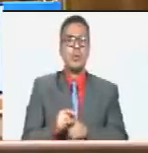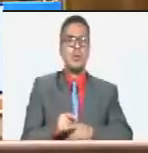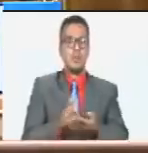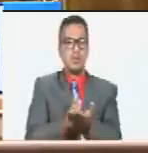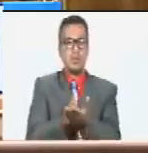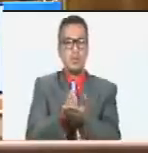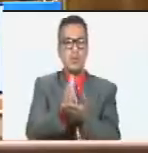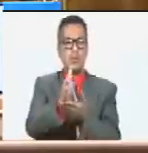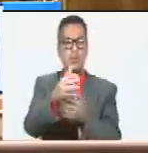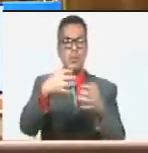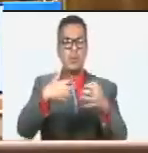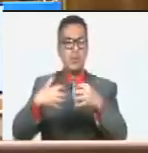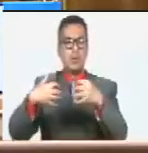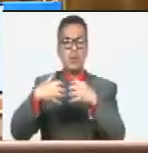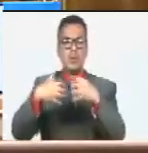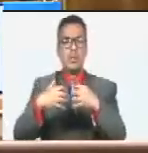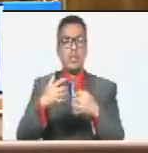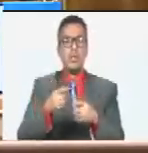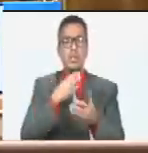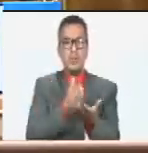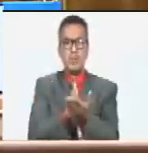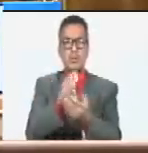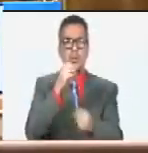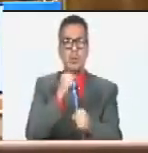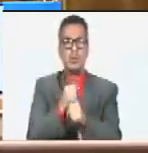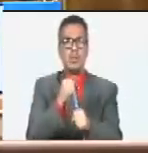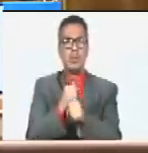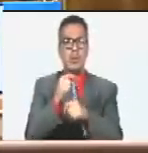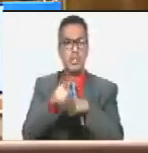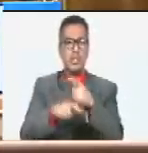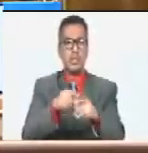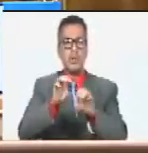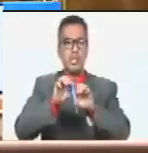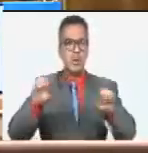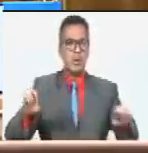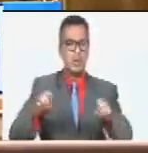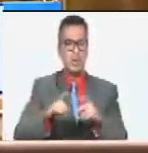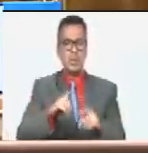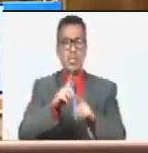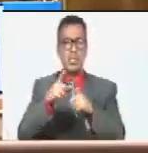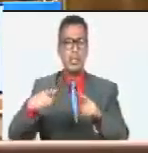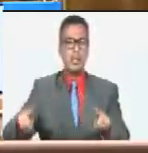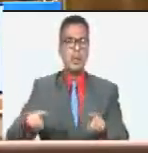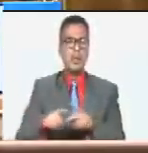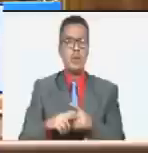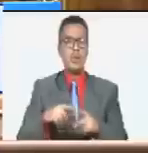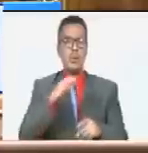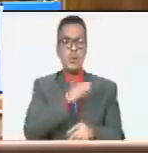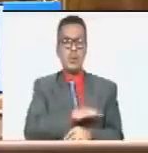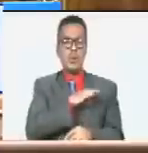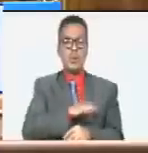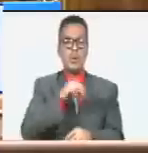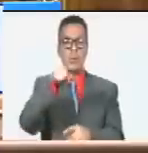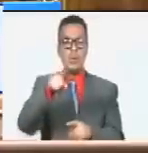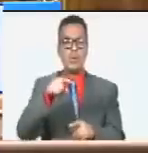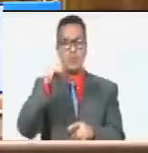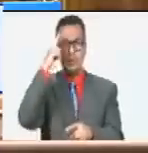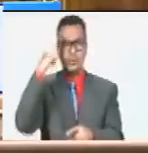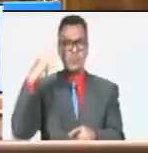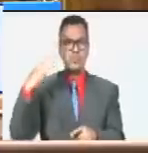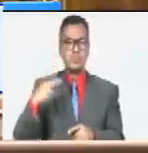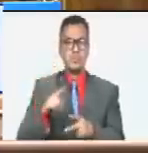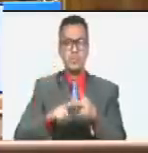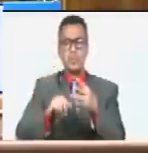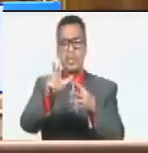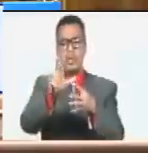lucha para continuar elevando las banderas de la educación, la democracia y del socialismo en su honor. Tercero,